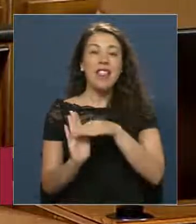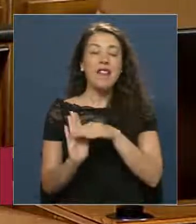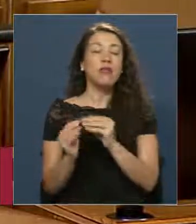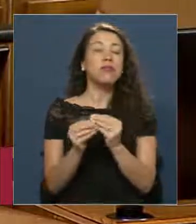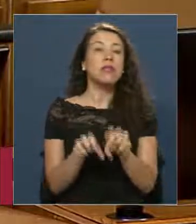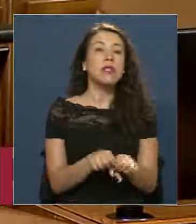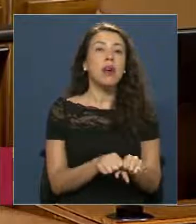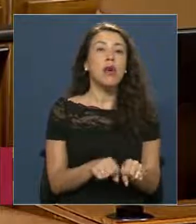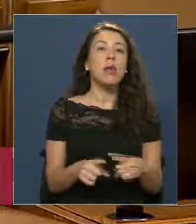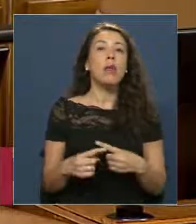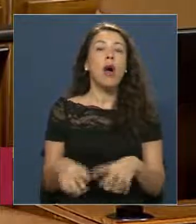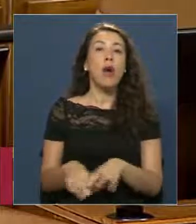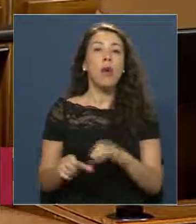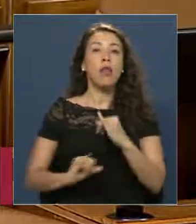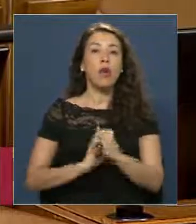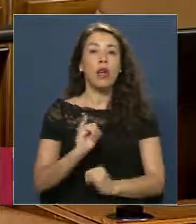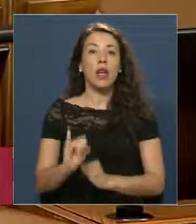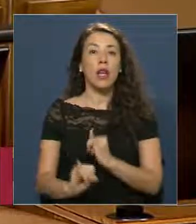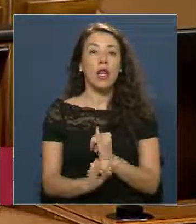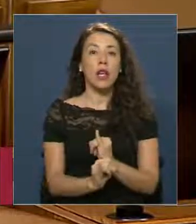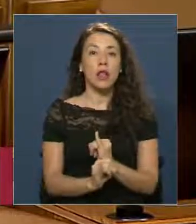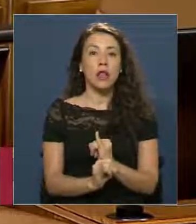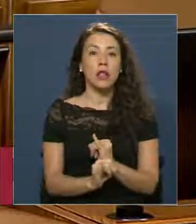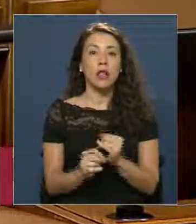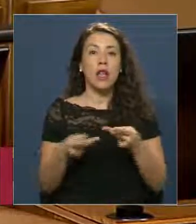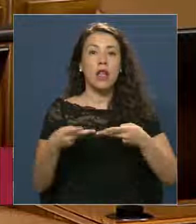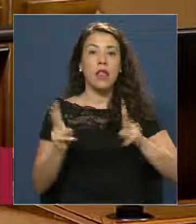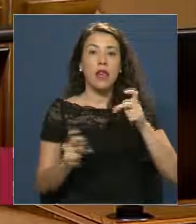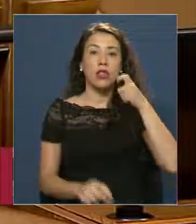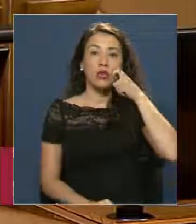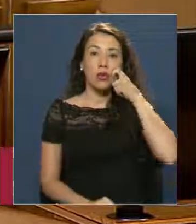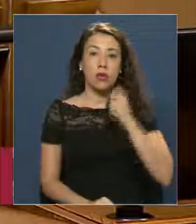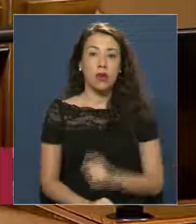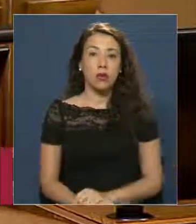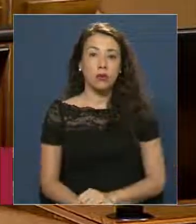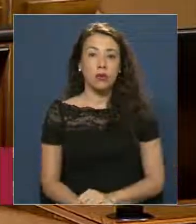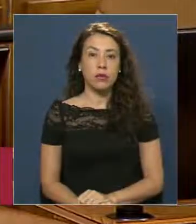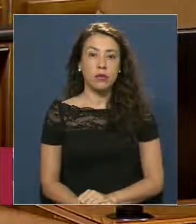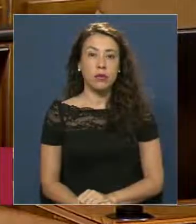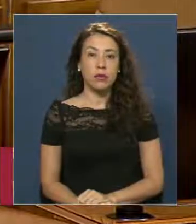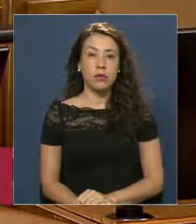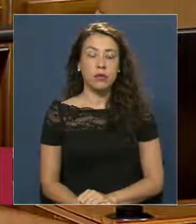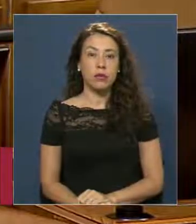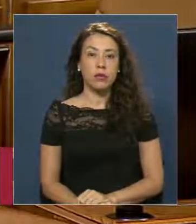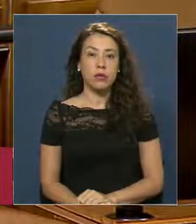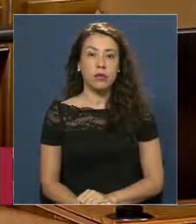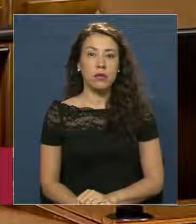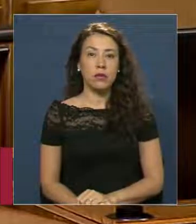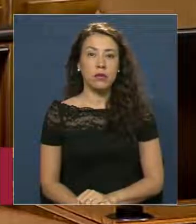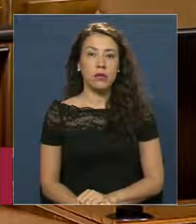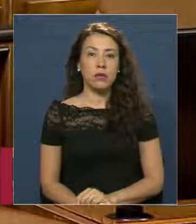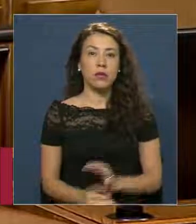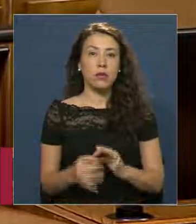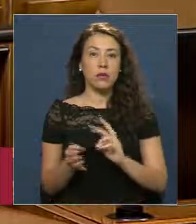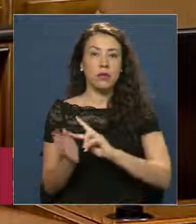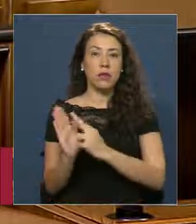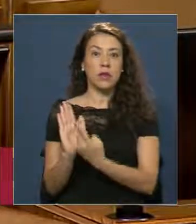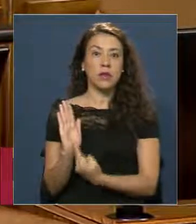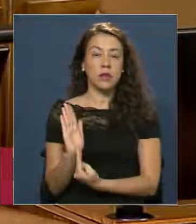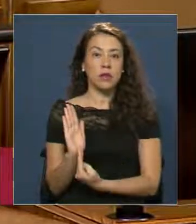definido en los tratados internacionales de derechos humanos, que gracias a las